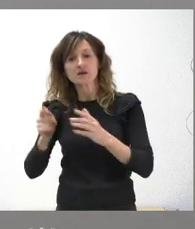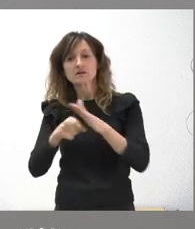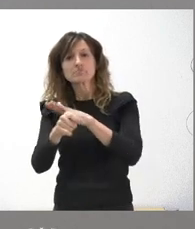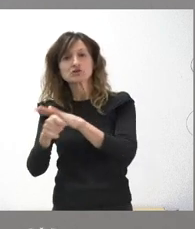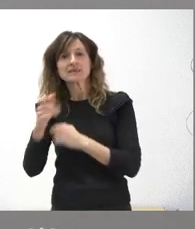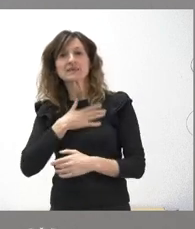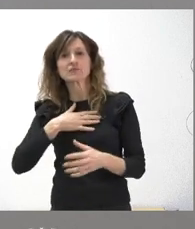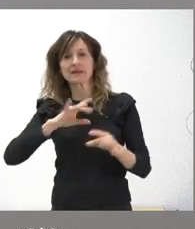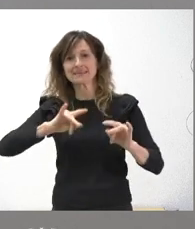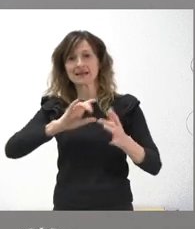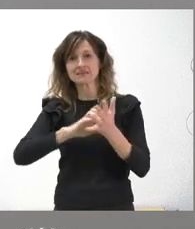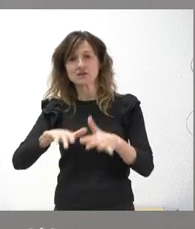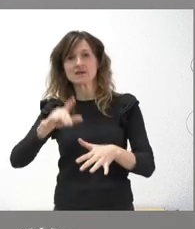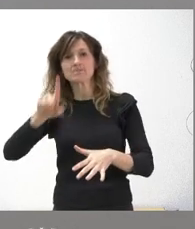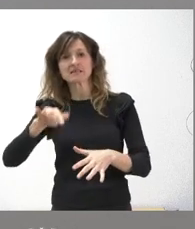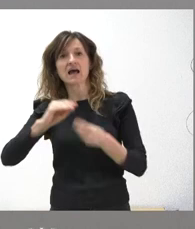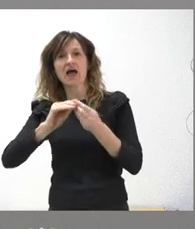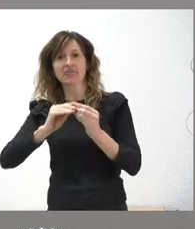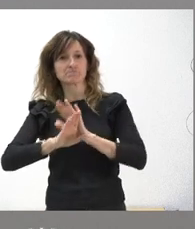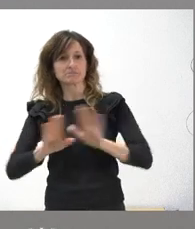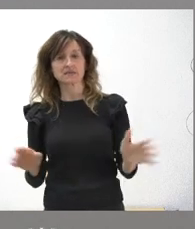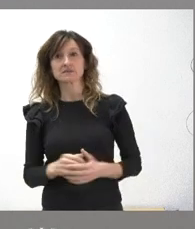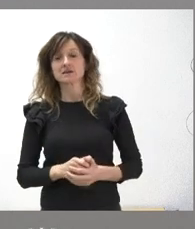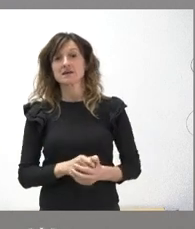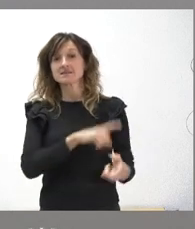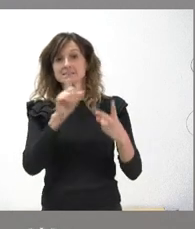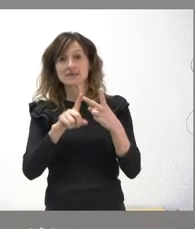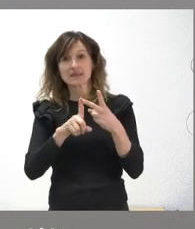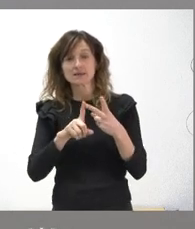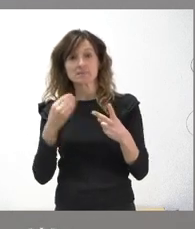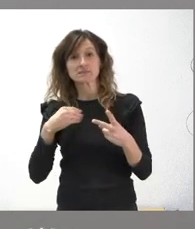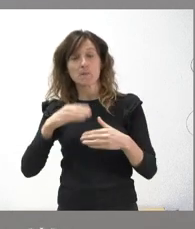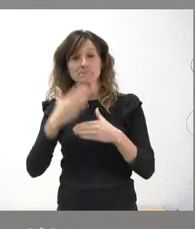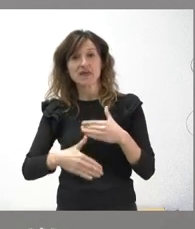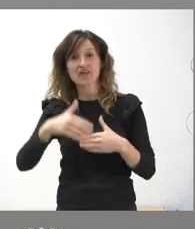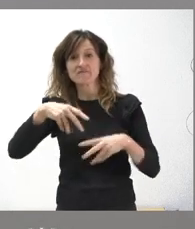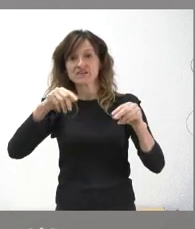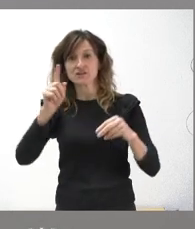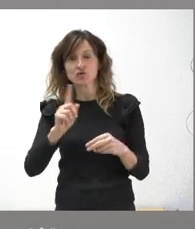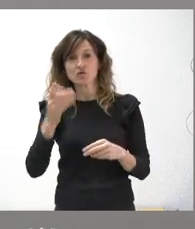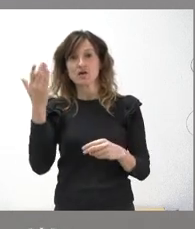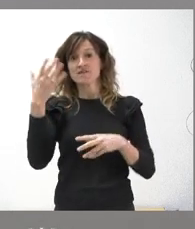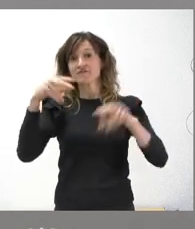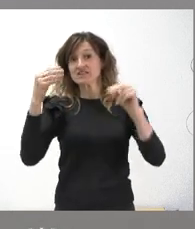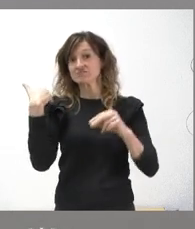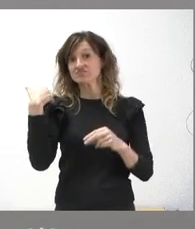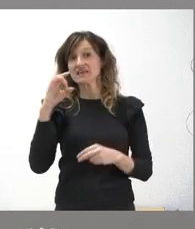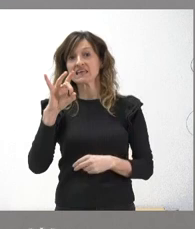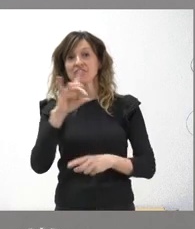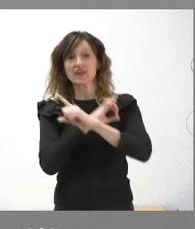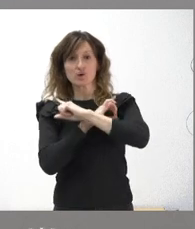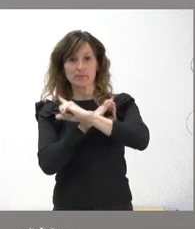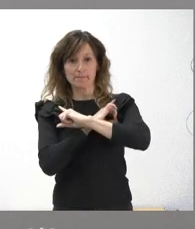queremos para esta tierra y que se hagan eso es lo que queremos y lo siguiente le vuelvo a decir lo mismo el plazo no acaba hoy el plazo acabó el 15 de noviembre y como